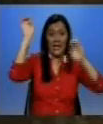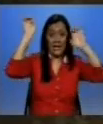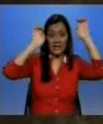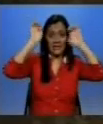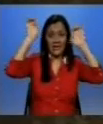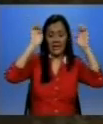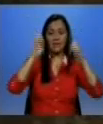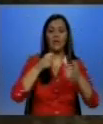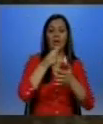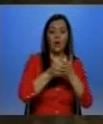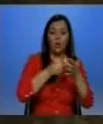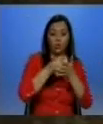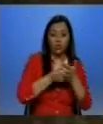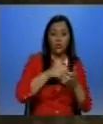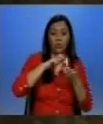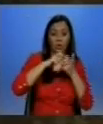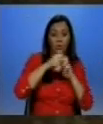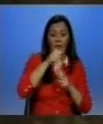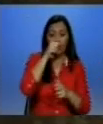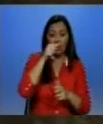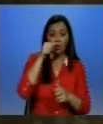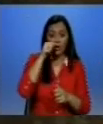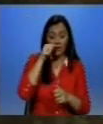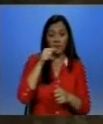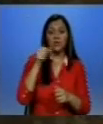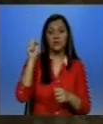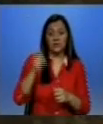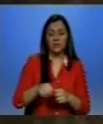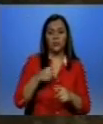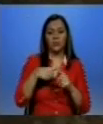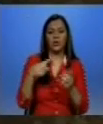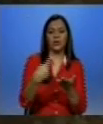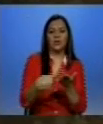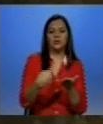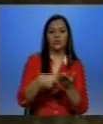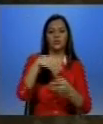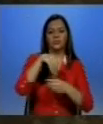en la lucha contra el narcotráfico, que dicho sea de paso, se está discutiendo también en la CELAC.